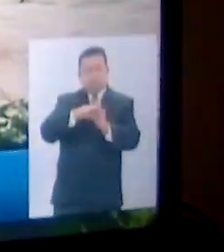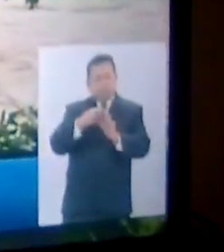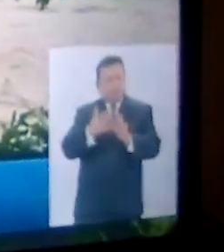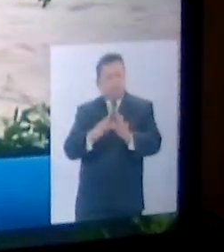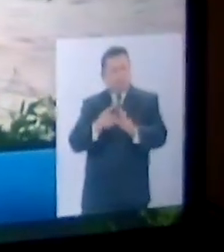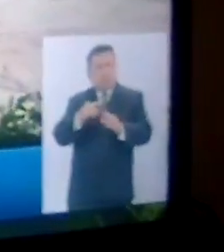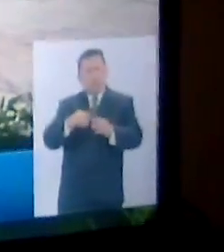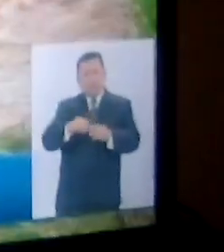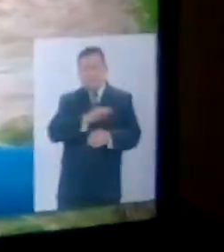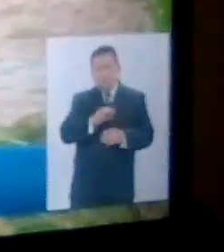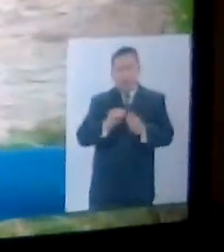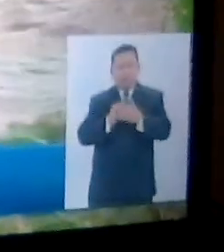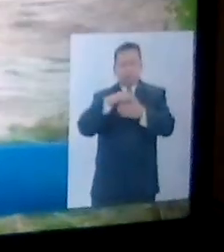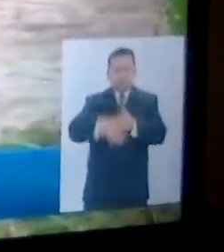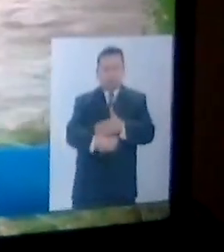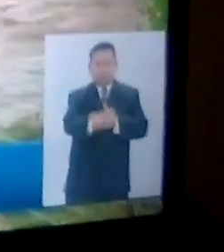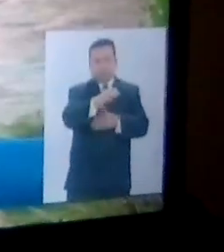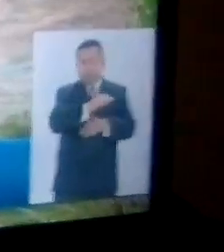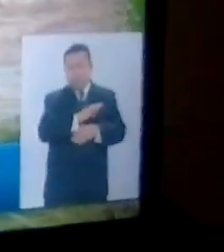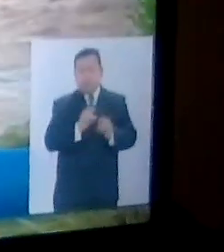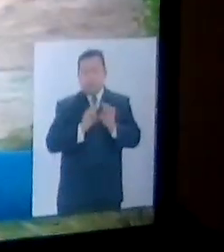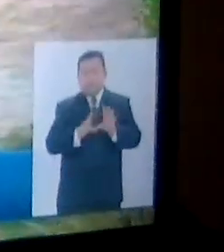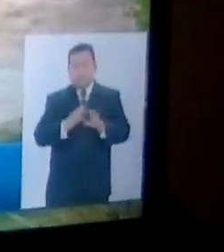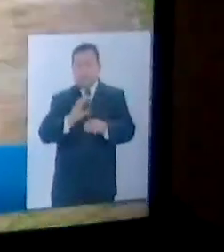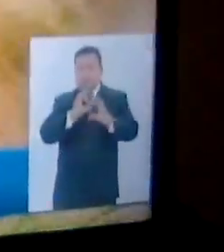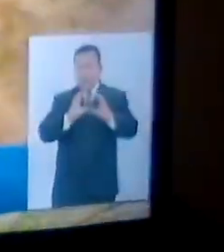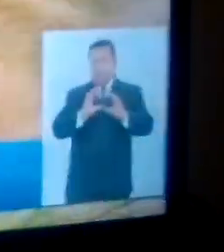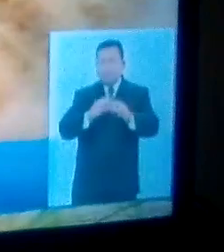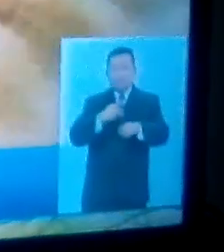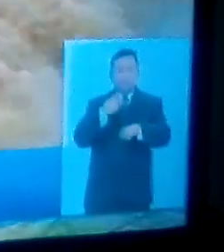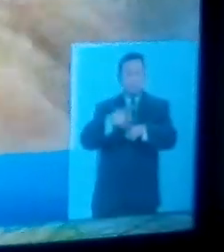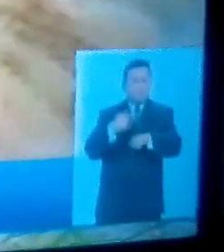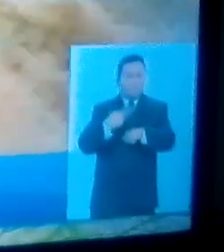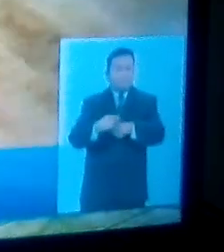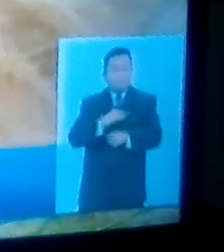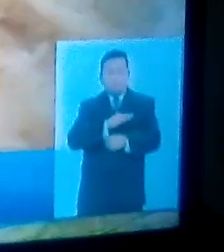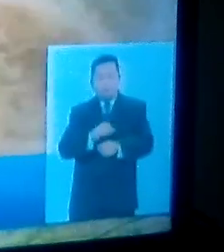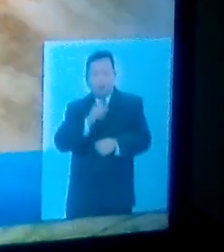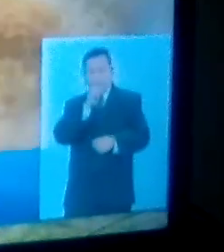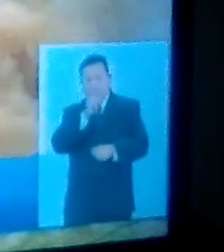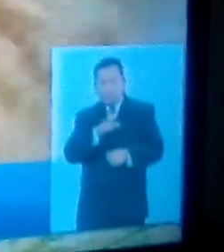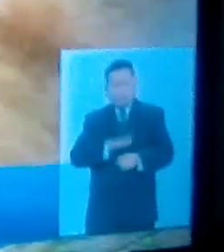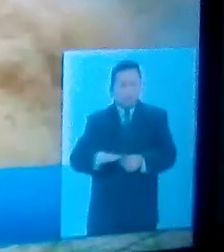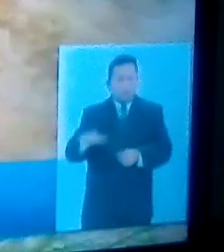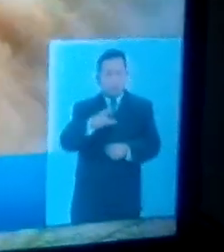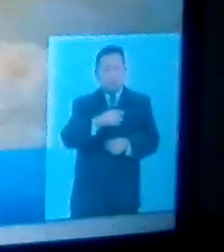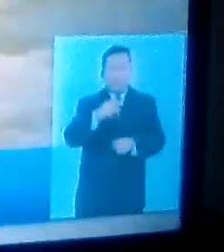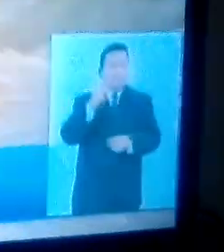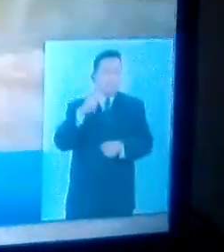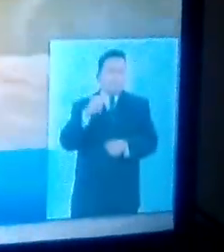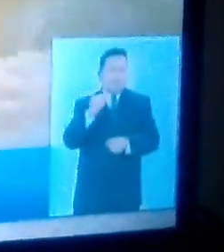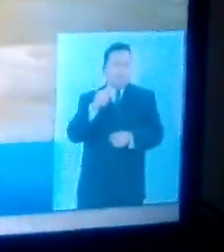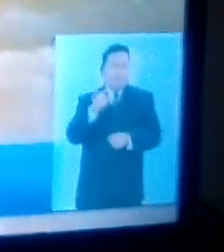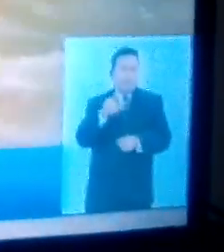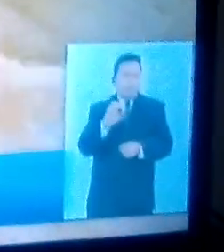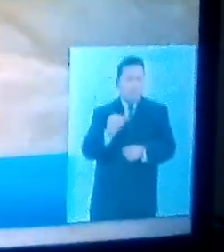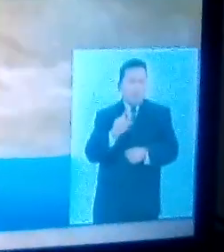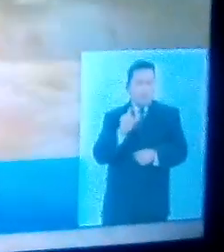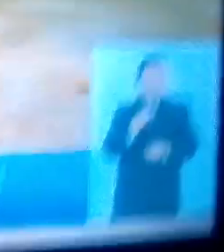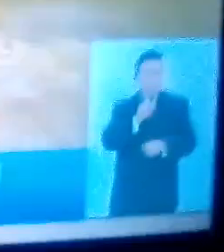1 metro por 10 centímetros de su nivel de desbordamiento. Este río en la zona de Tlacotalpan, junto con la avenida de Texucuacán y Papaloapan, podrían